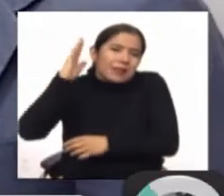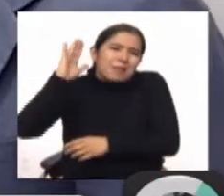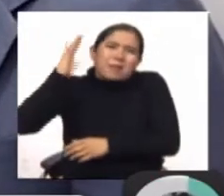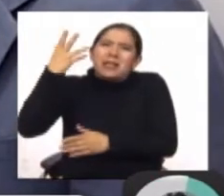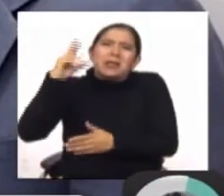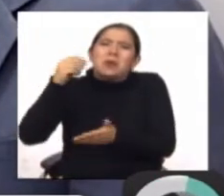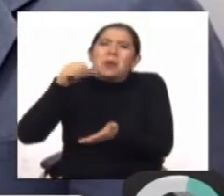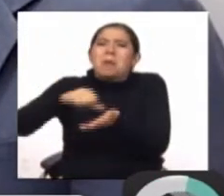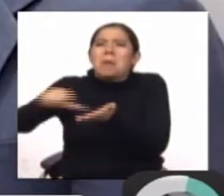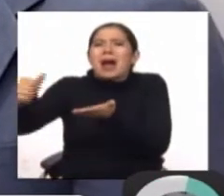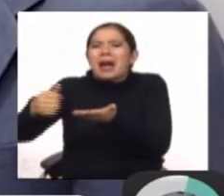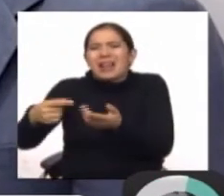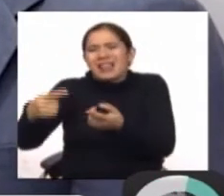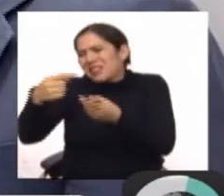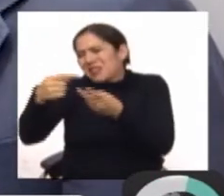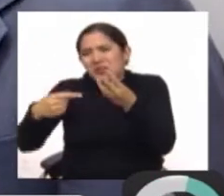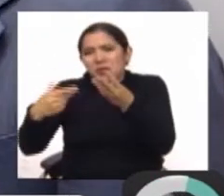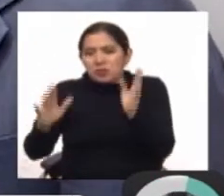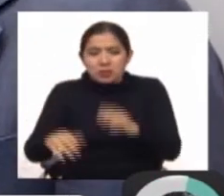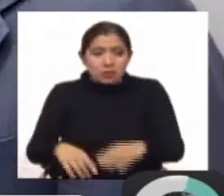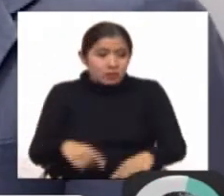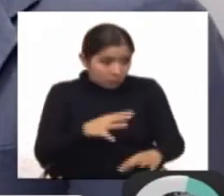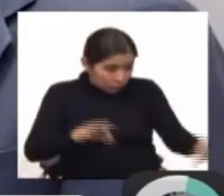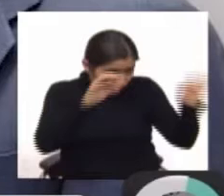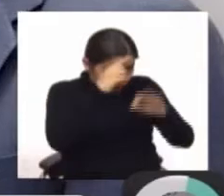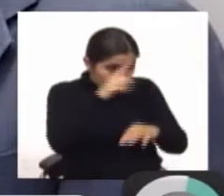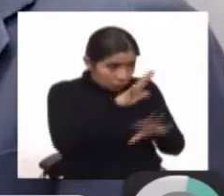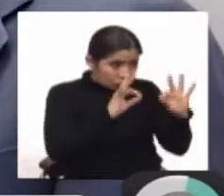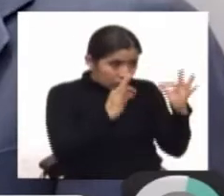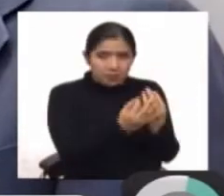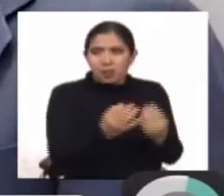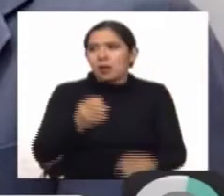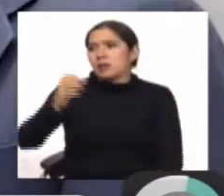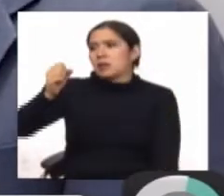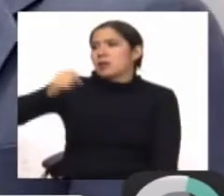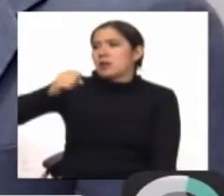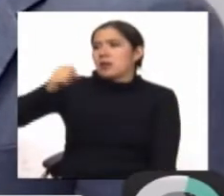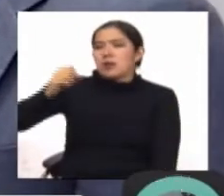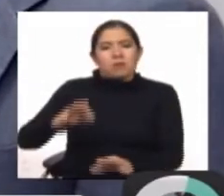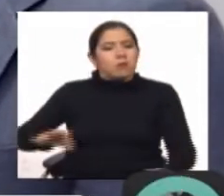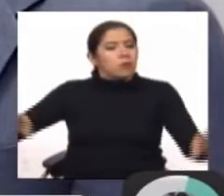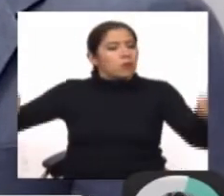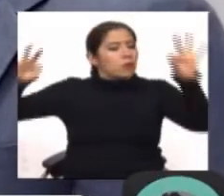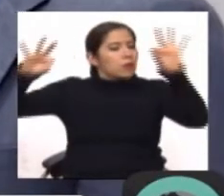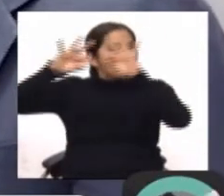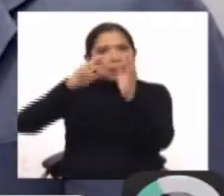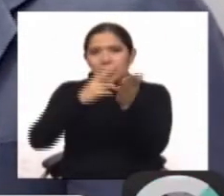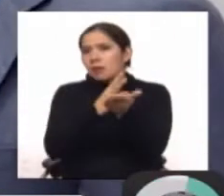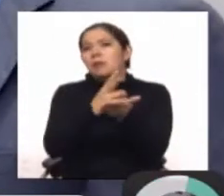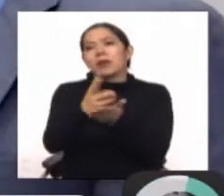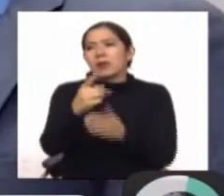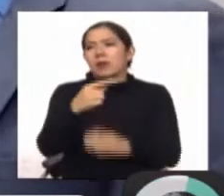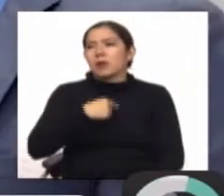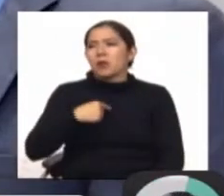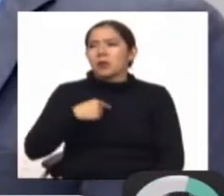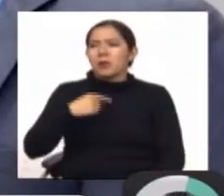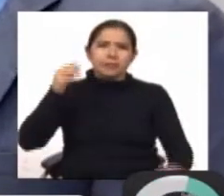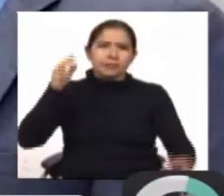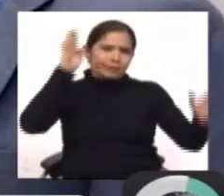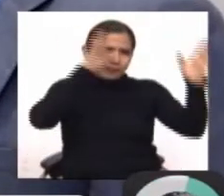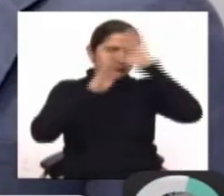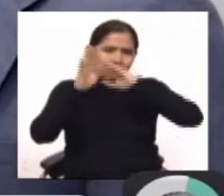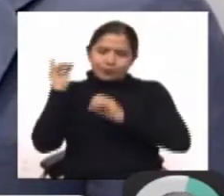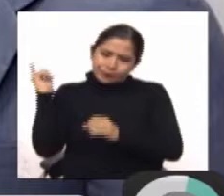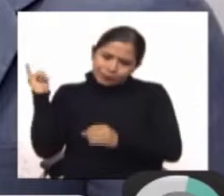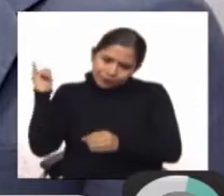aporte laboral, etcétera, ¿no? Muy importante la familia también. Muy importante, señor, la verdad. Por eso es que me preocupé y quise estar